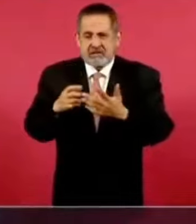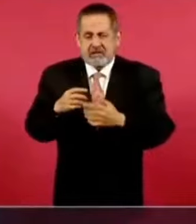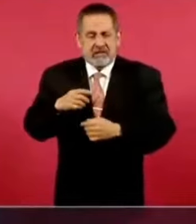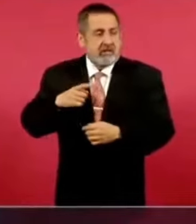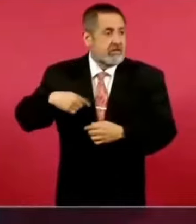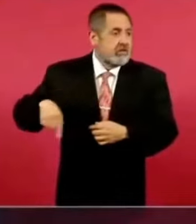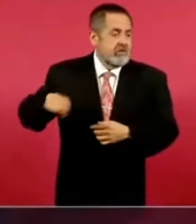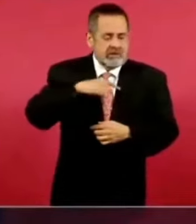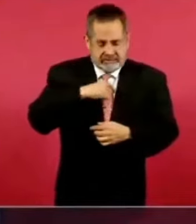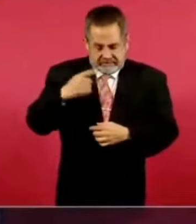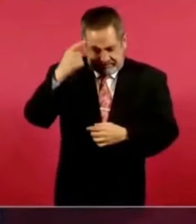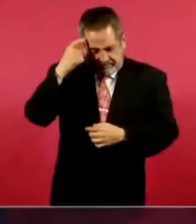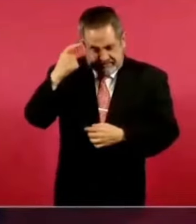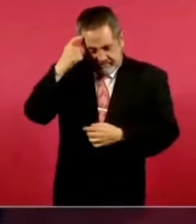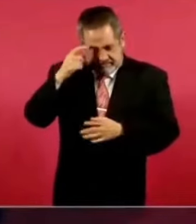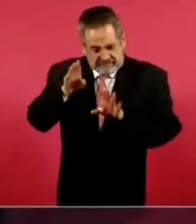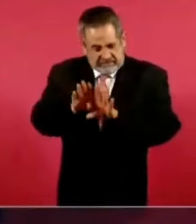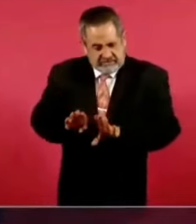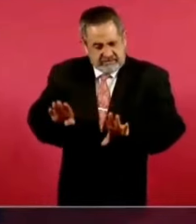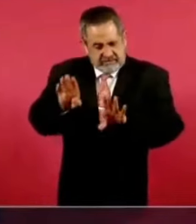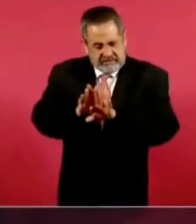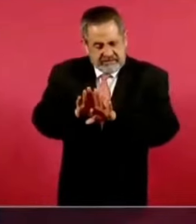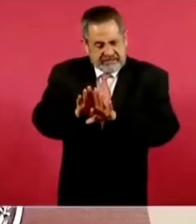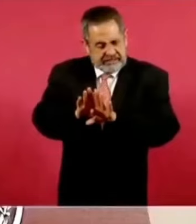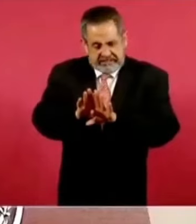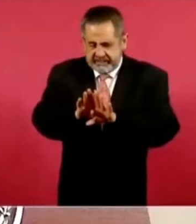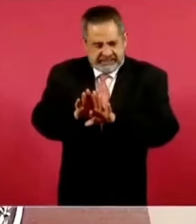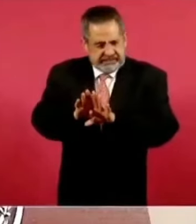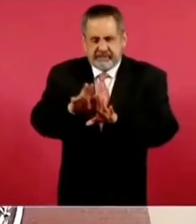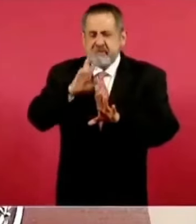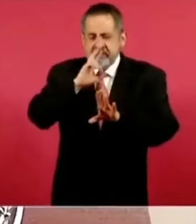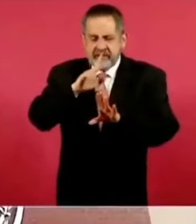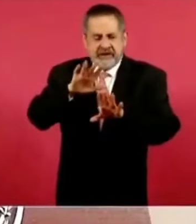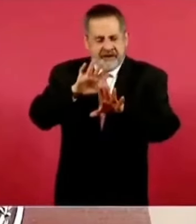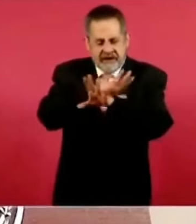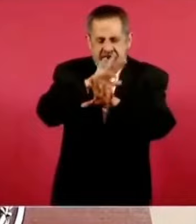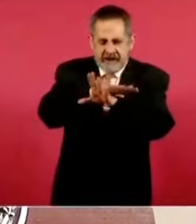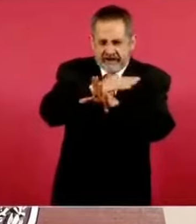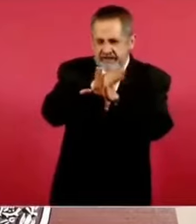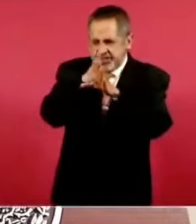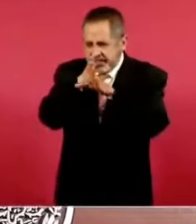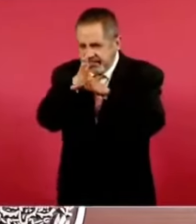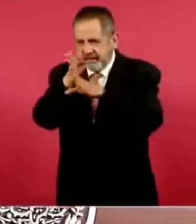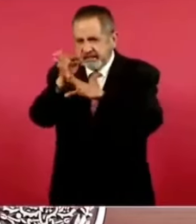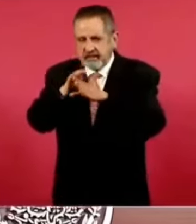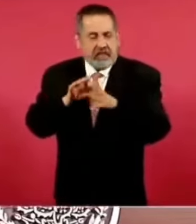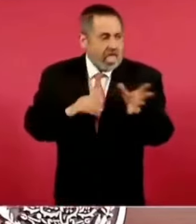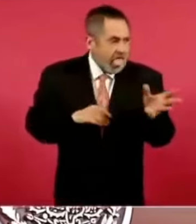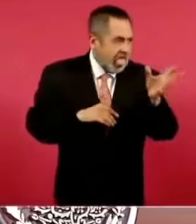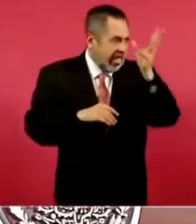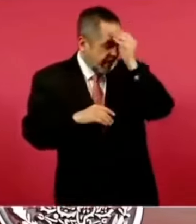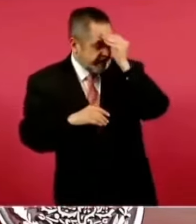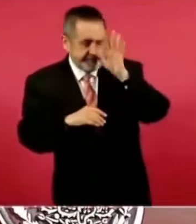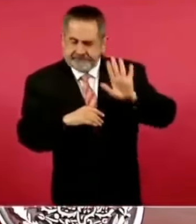replantearnos muchas cosas en cuanto a la corriente de pensamiento que predomina,